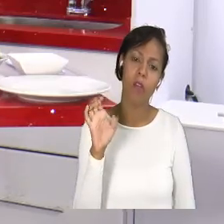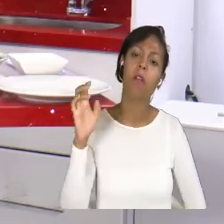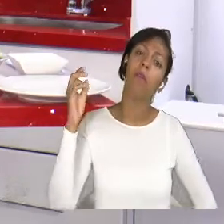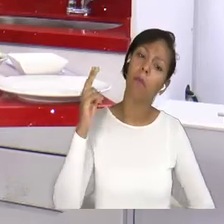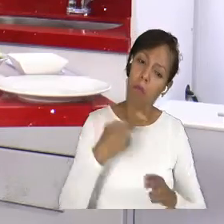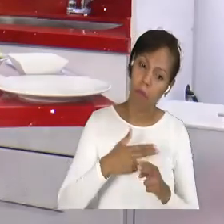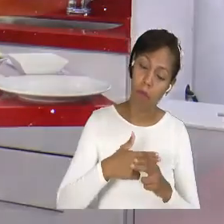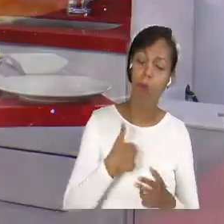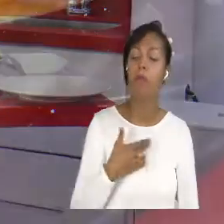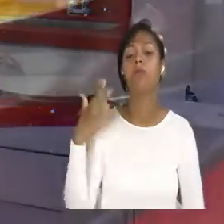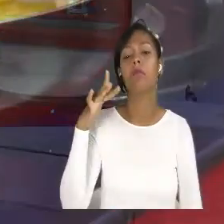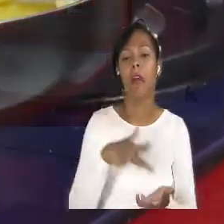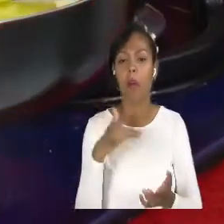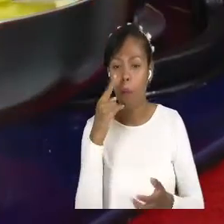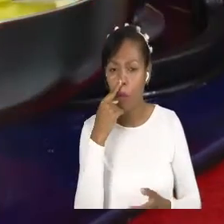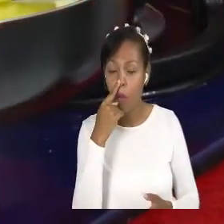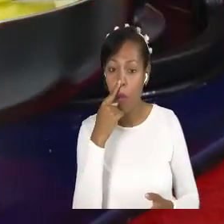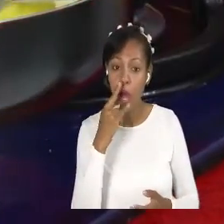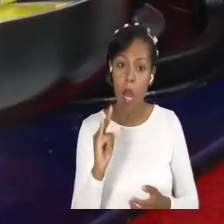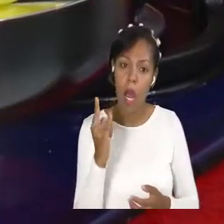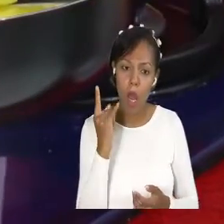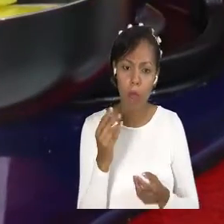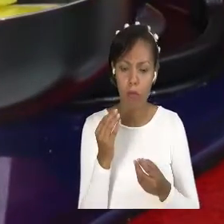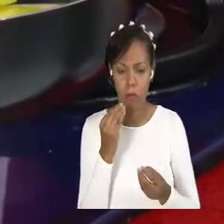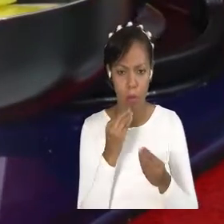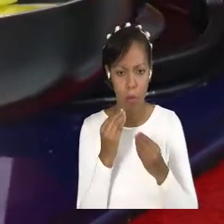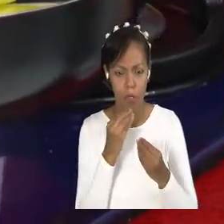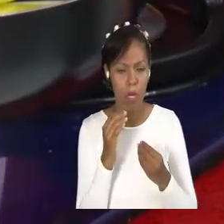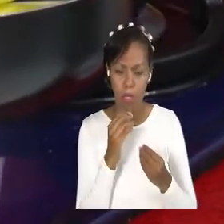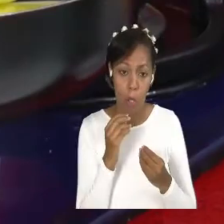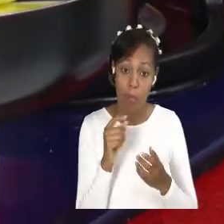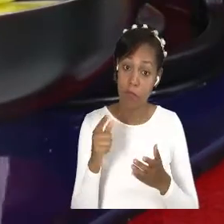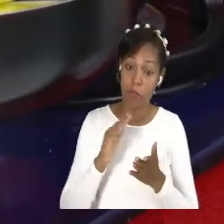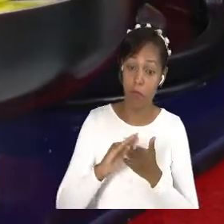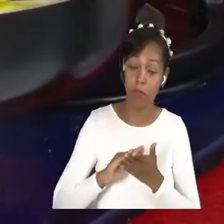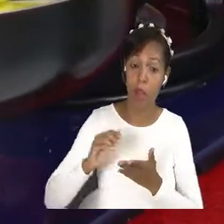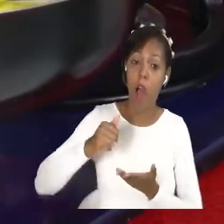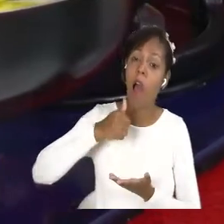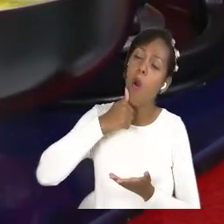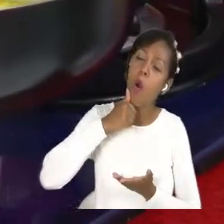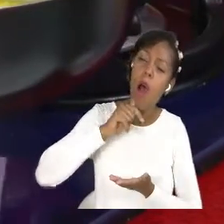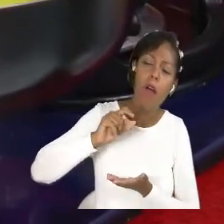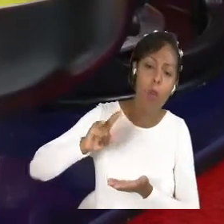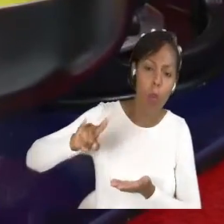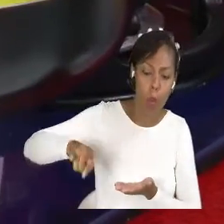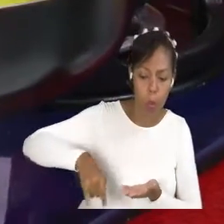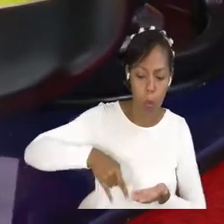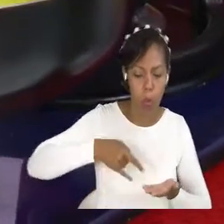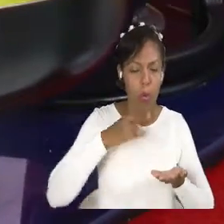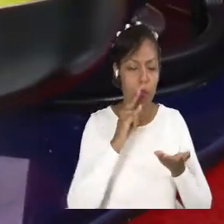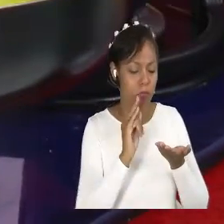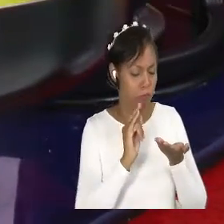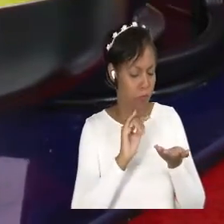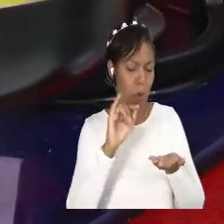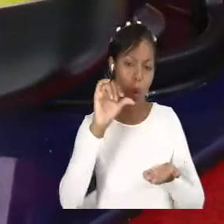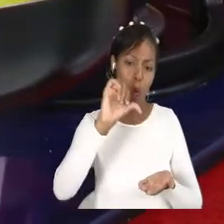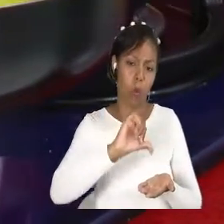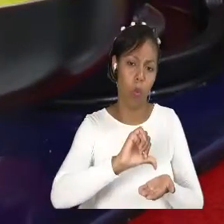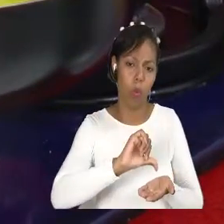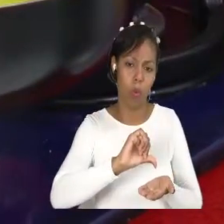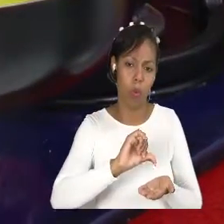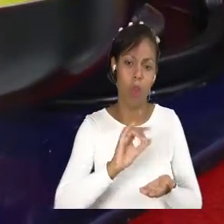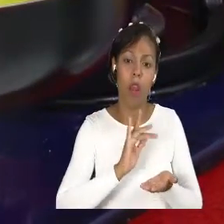la mejor manera y, aparte de todo, logren consumirla de manera saludable. Rústicos El Bosque es en la dirección que aparece en pantalla. Ya saben ustedes